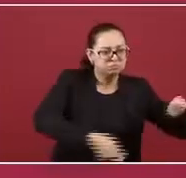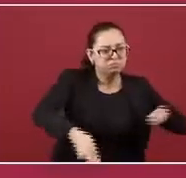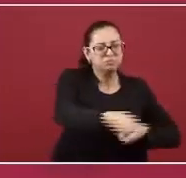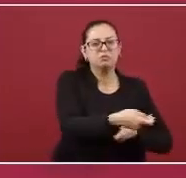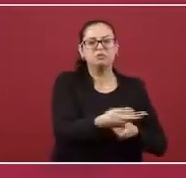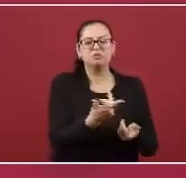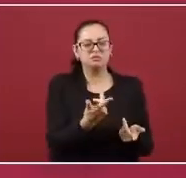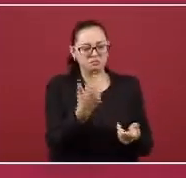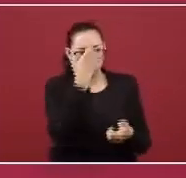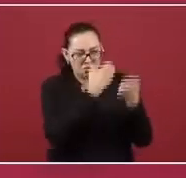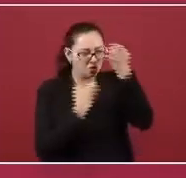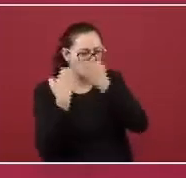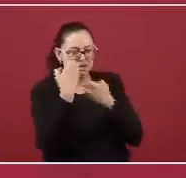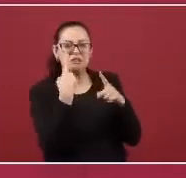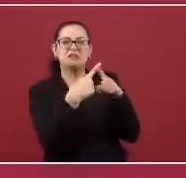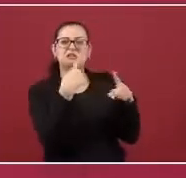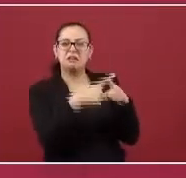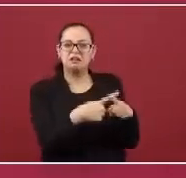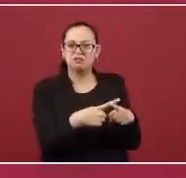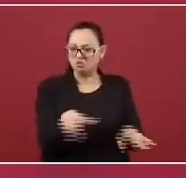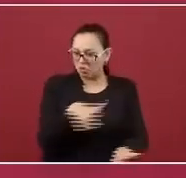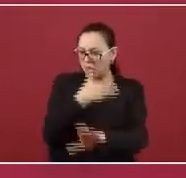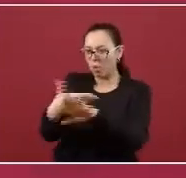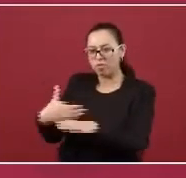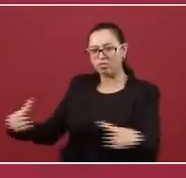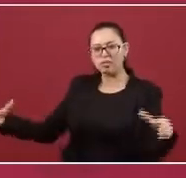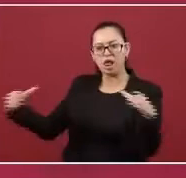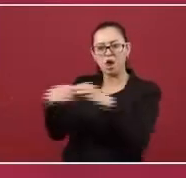hazaña en contra del magisterio?